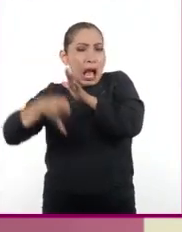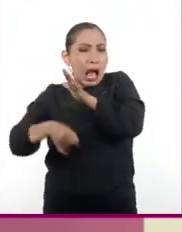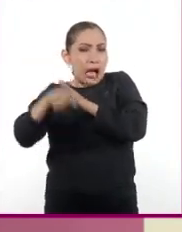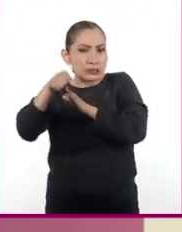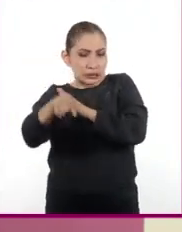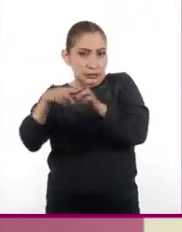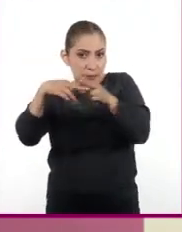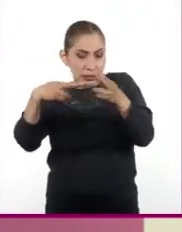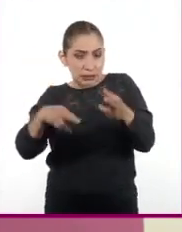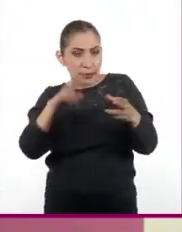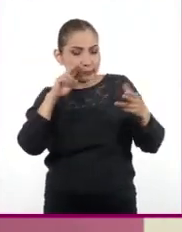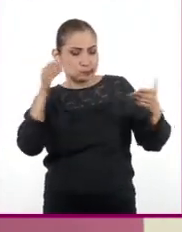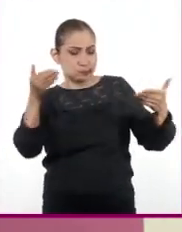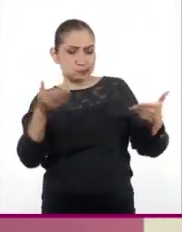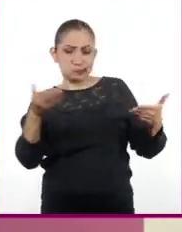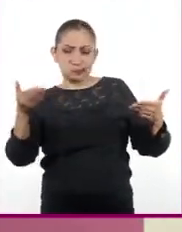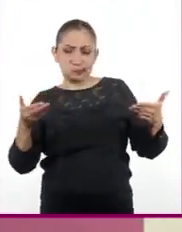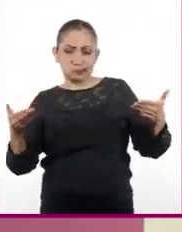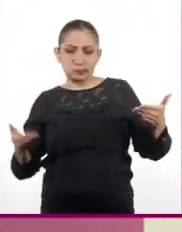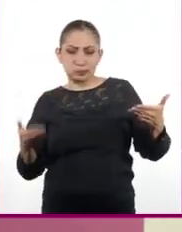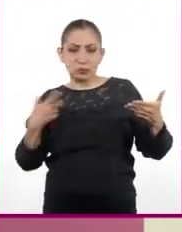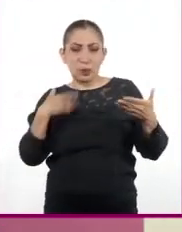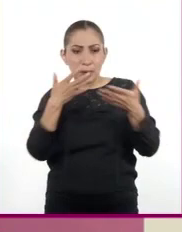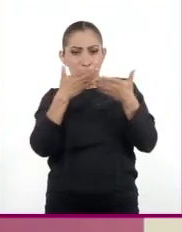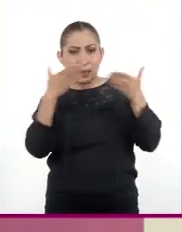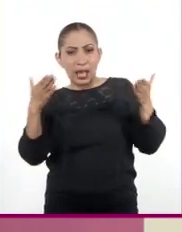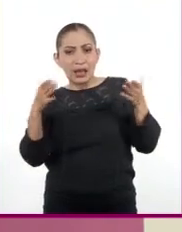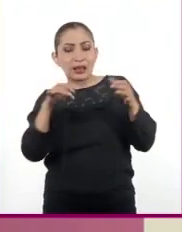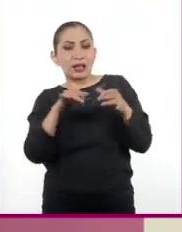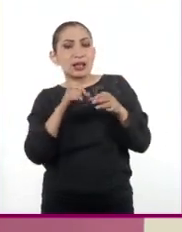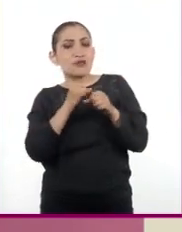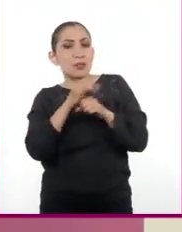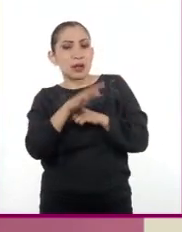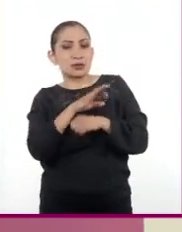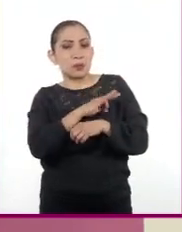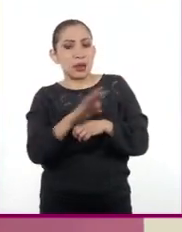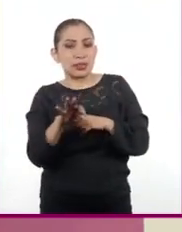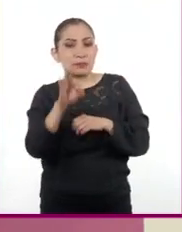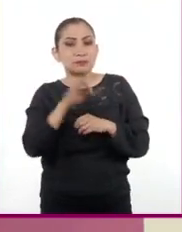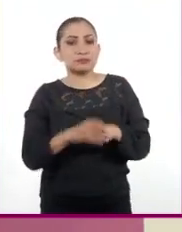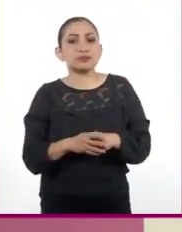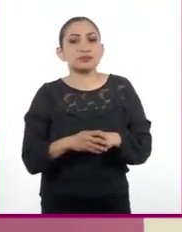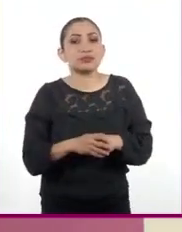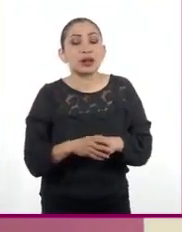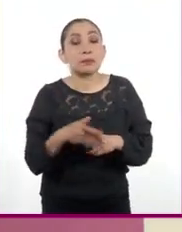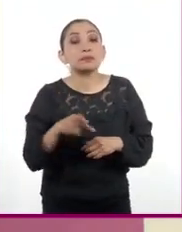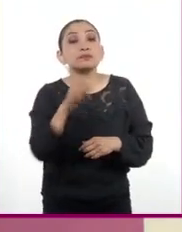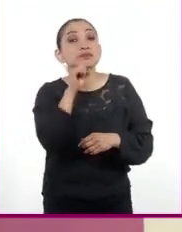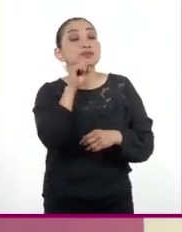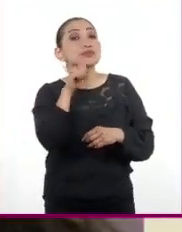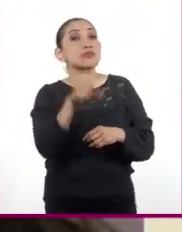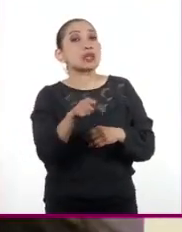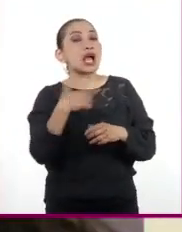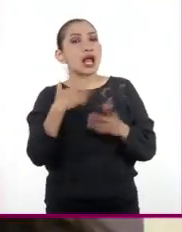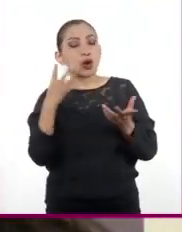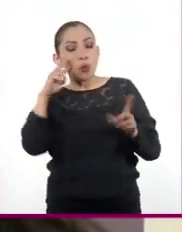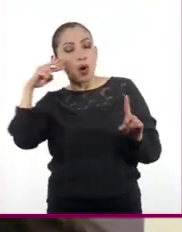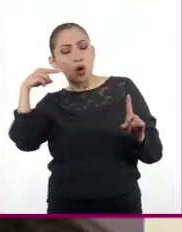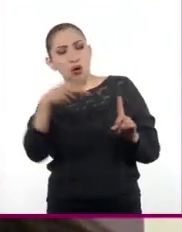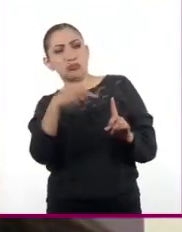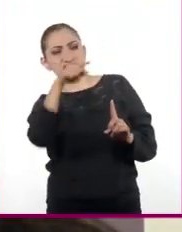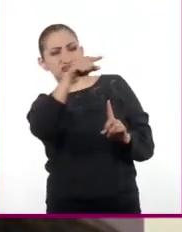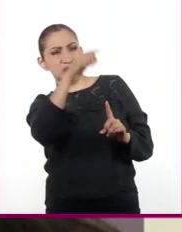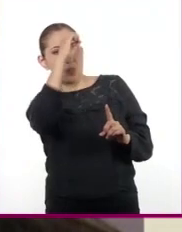profunda, ¿no? Esto en cuanto a la dimensión, el tamaño de información que pueden encontrar, pero también el enfoque